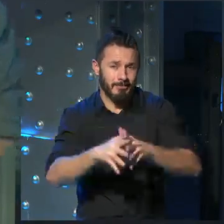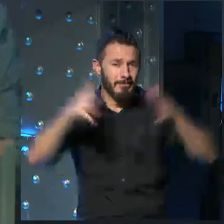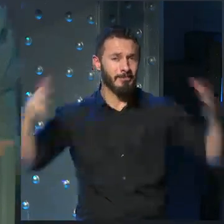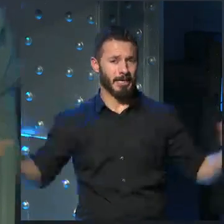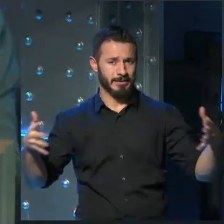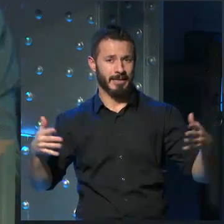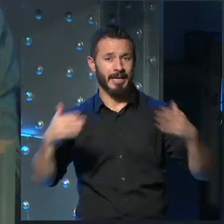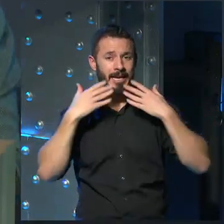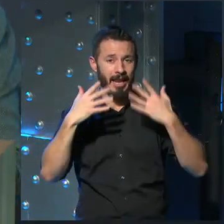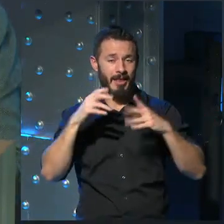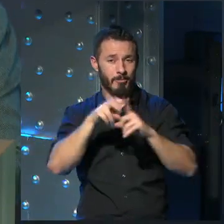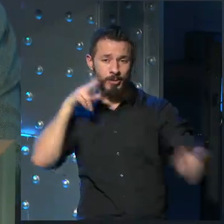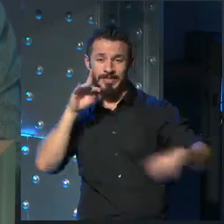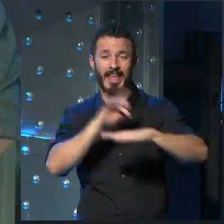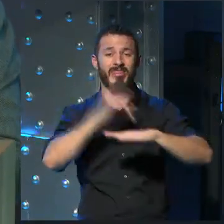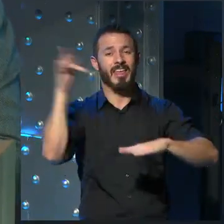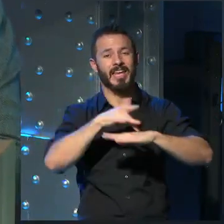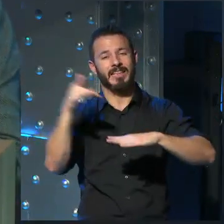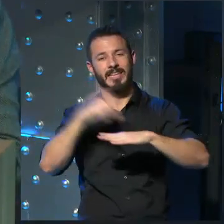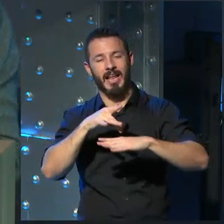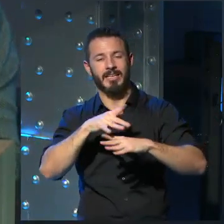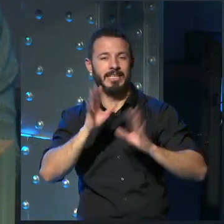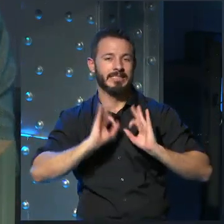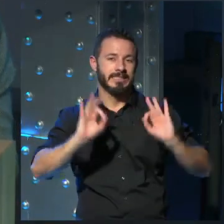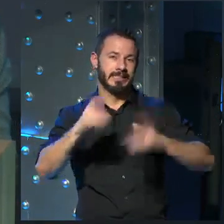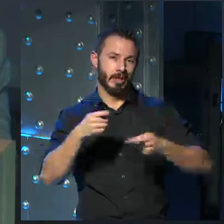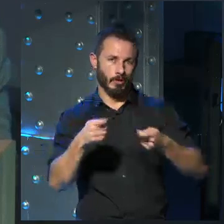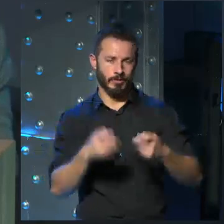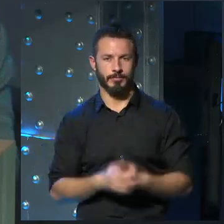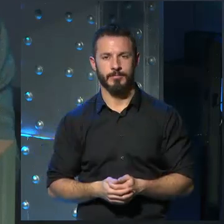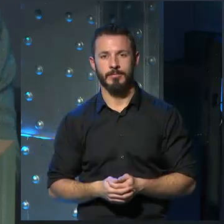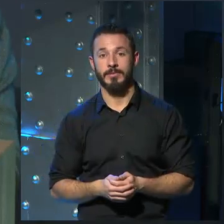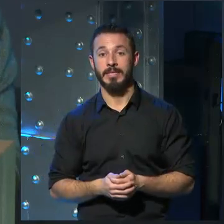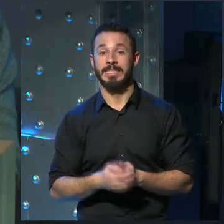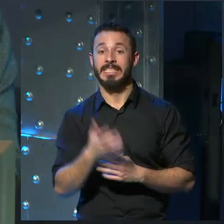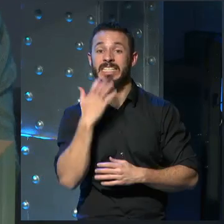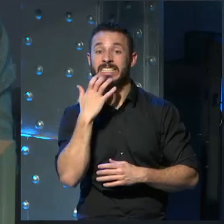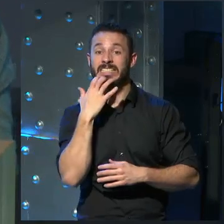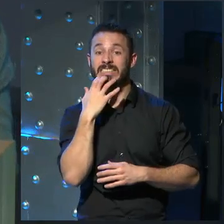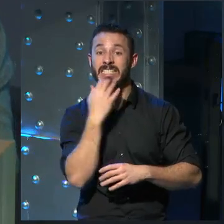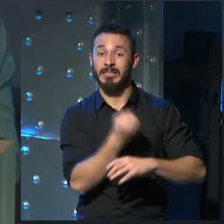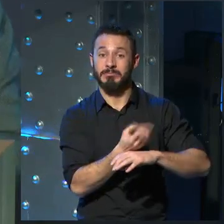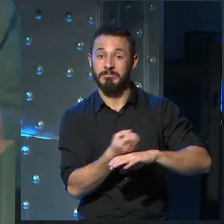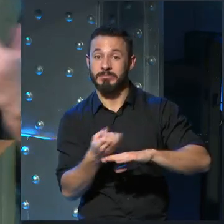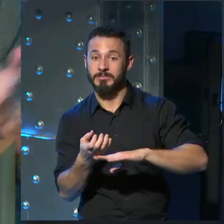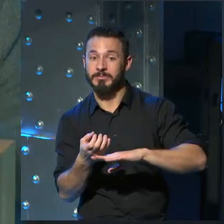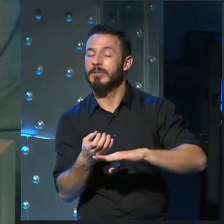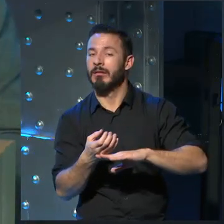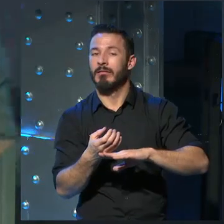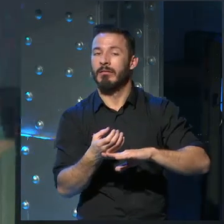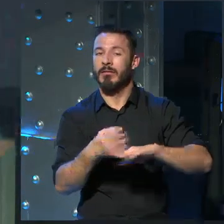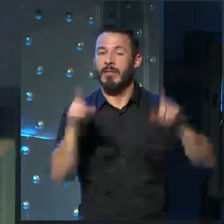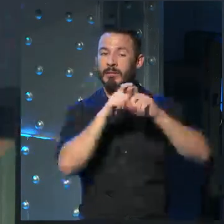al enfoque digital de los negocios. Si tuviéramos que hacerlo en la economía analógica, las empresas se encuentran con una barrera